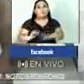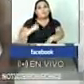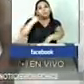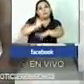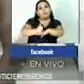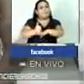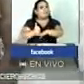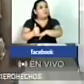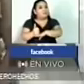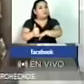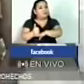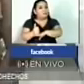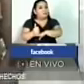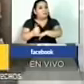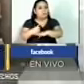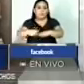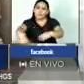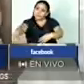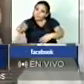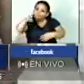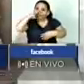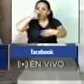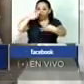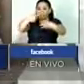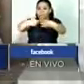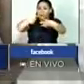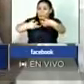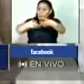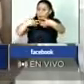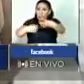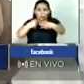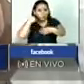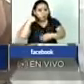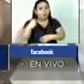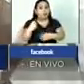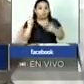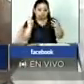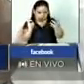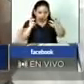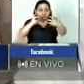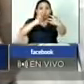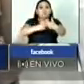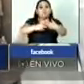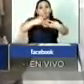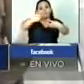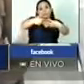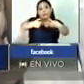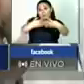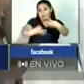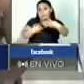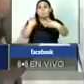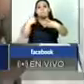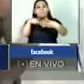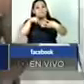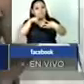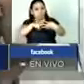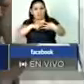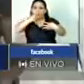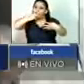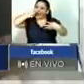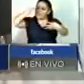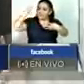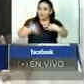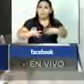medidas más drásticas y duras, apegadas a la ley, pero que sean totalmente